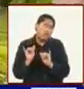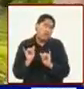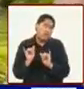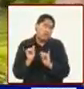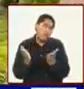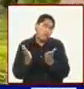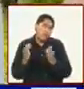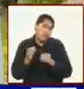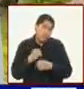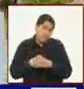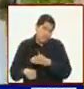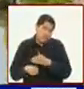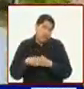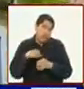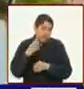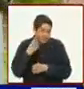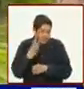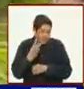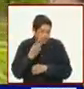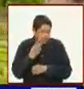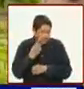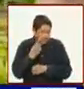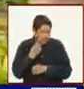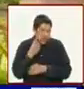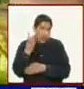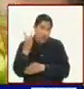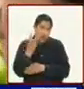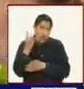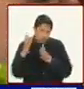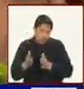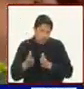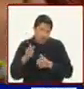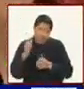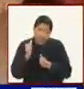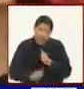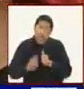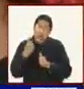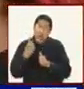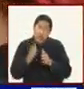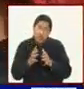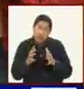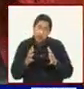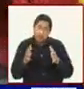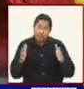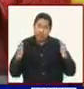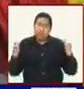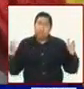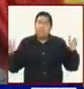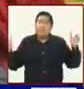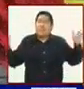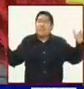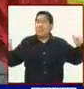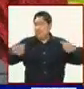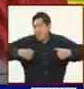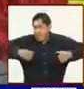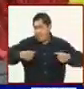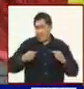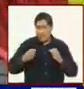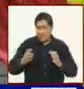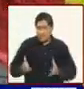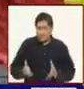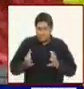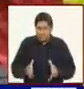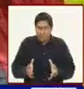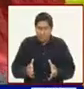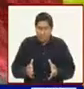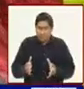donde había nacido, pero me di cuenta de que la Victoria necesitaba cada una su espacio. Entonces las plantas las puse en maceta